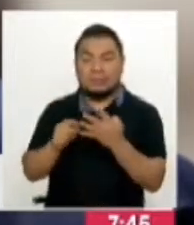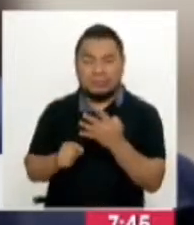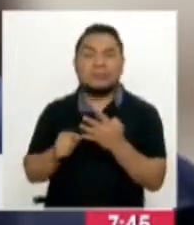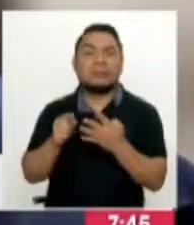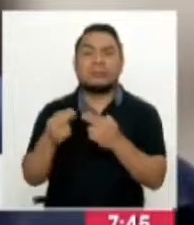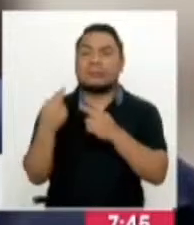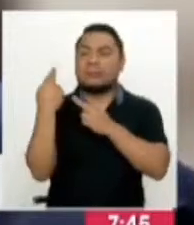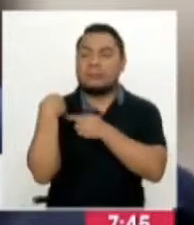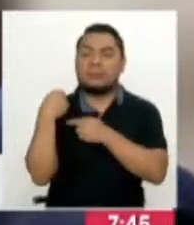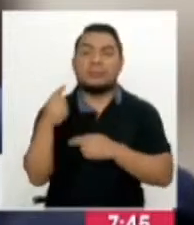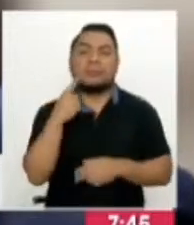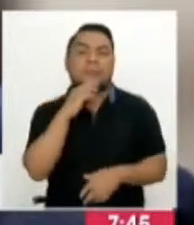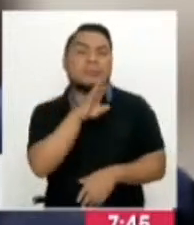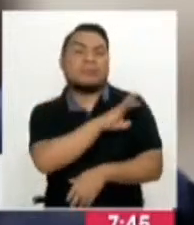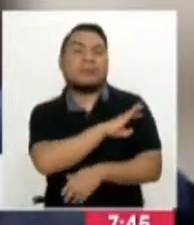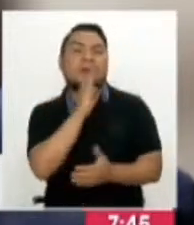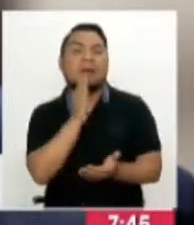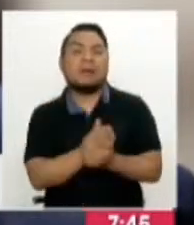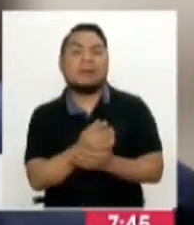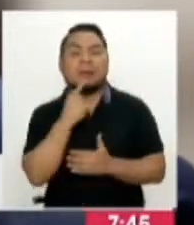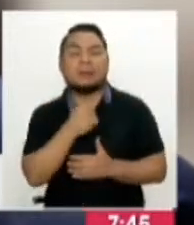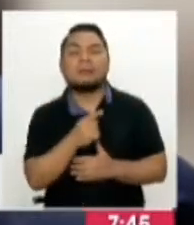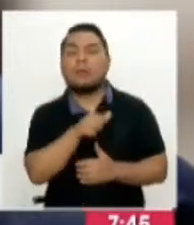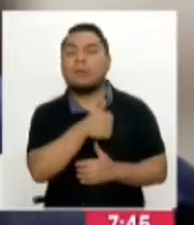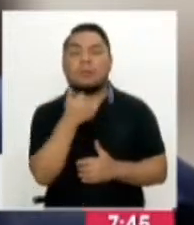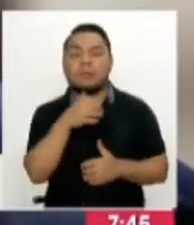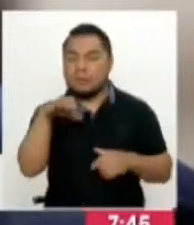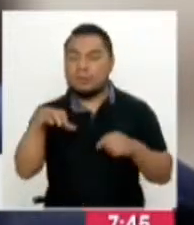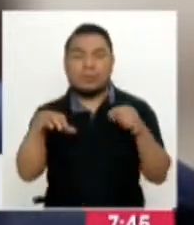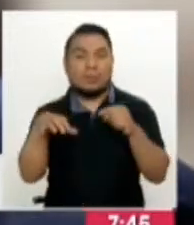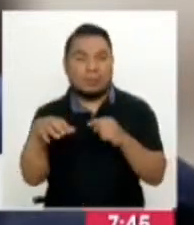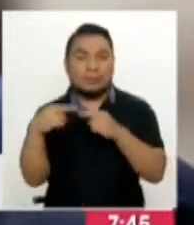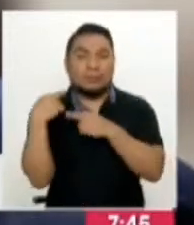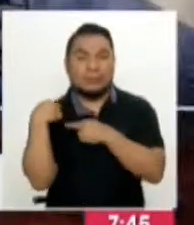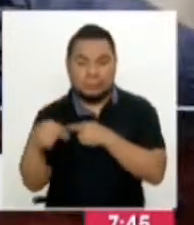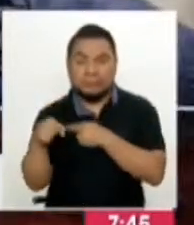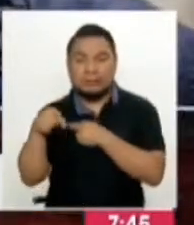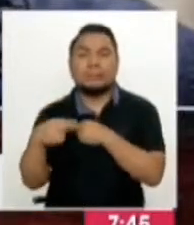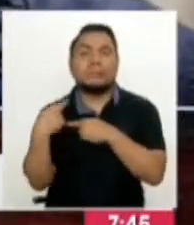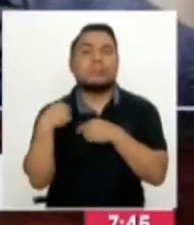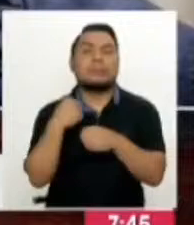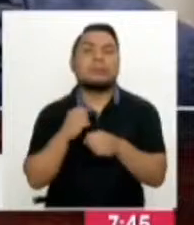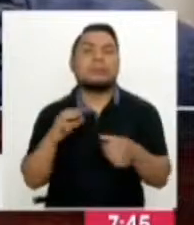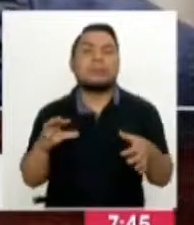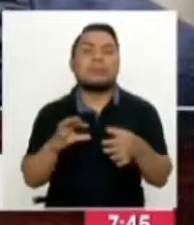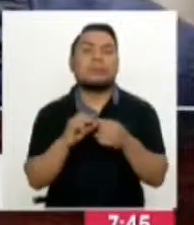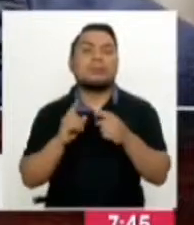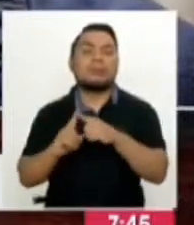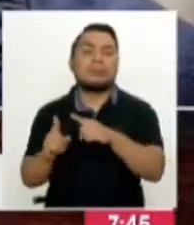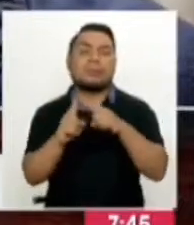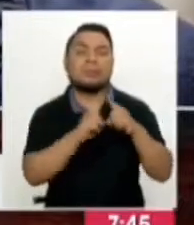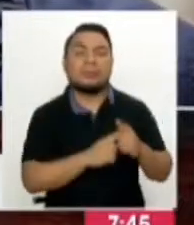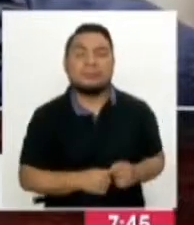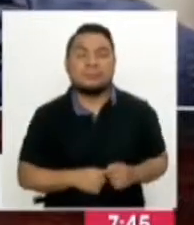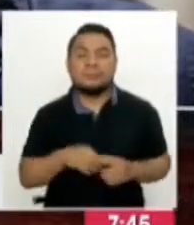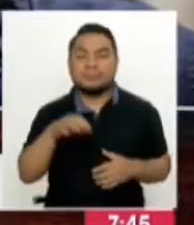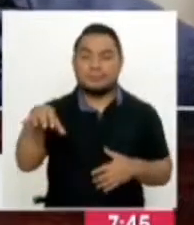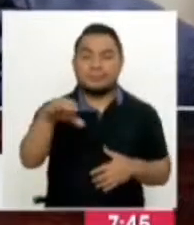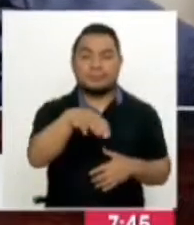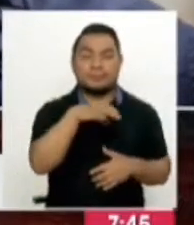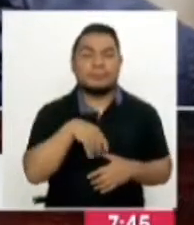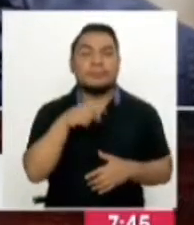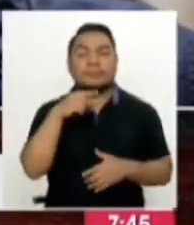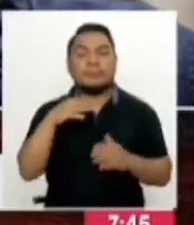de competencia de nuestras fiscalías penales corporativas, las mismas que coordinan su trabajo con las diferentes divisiones de